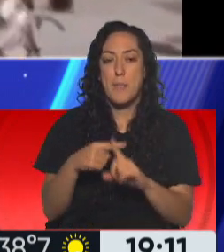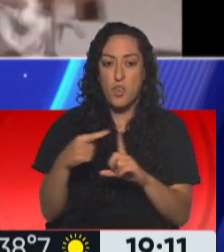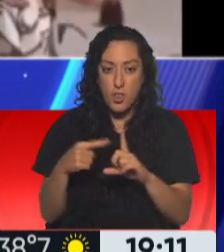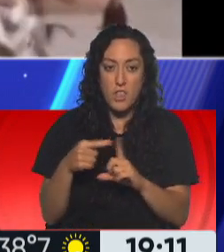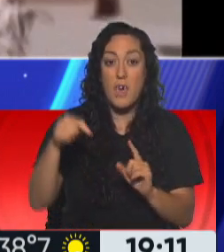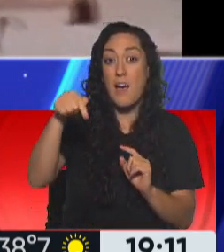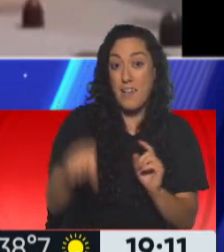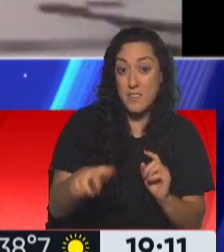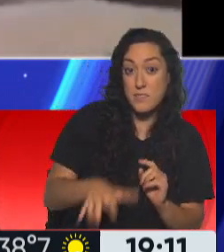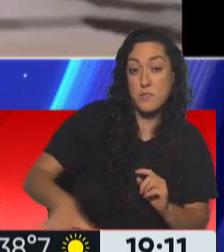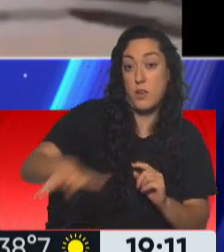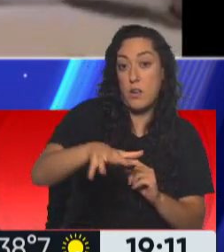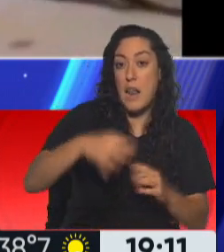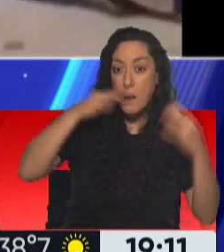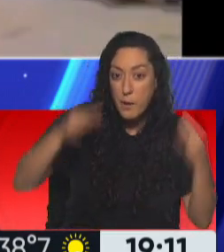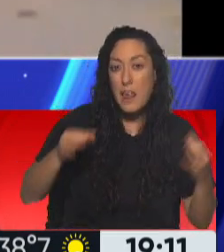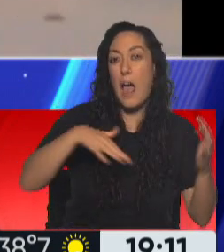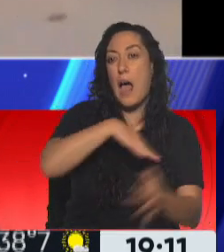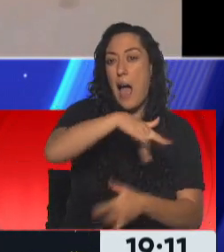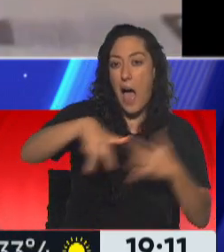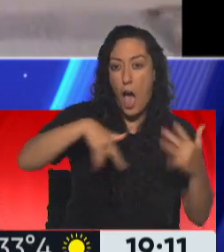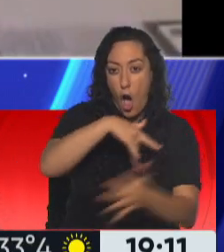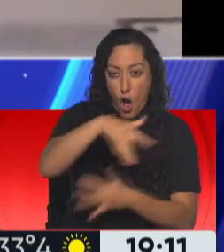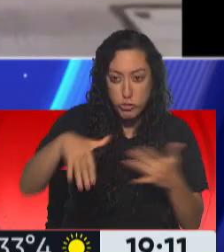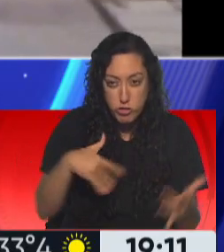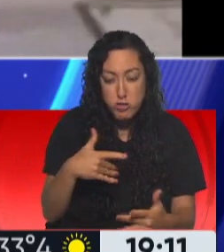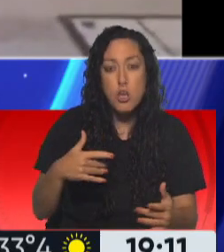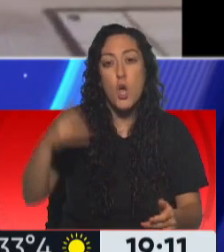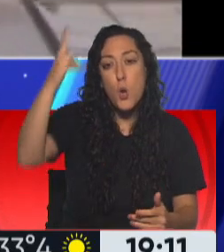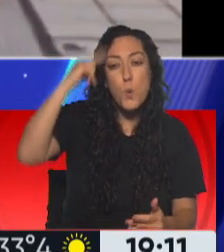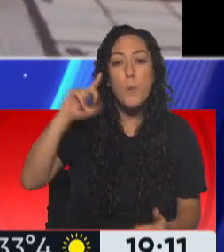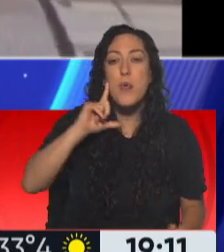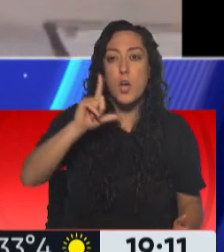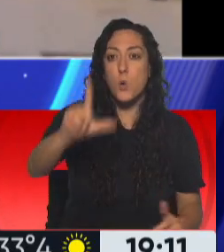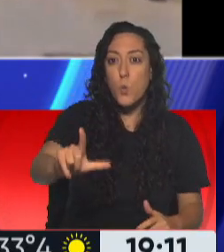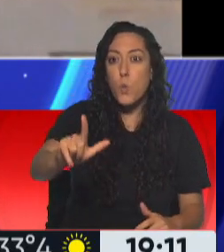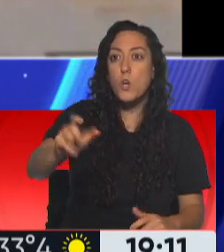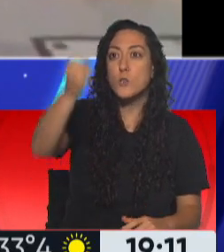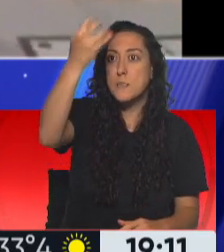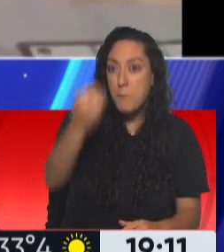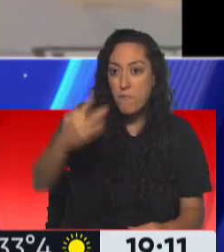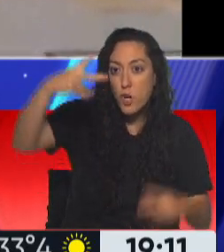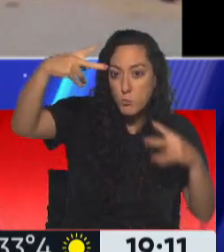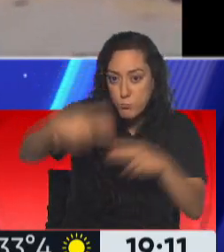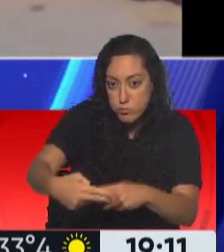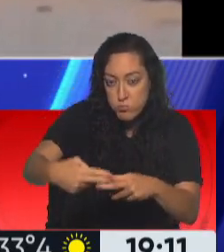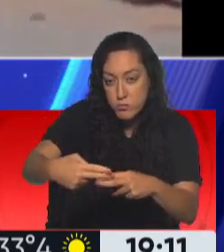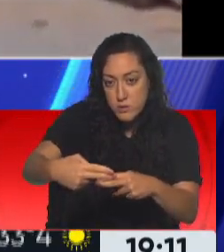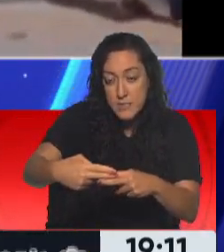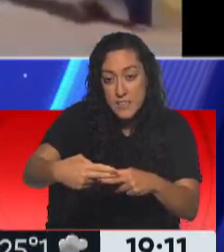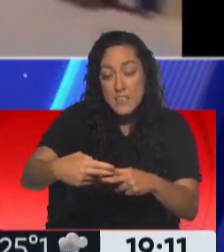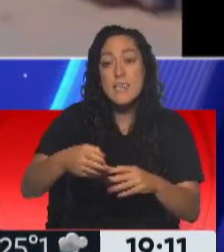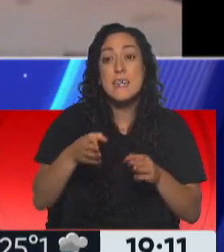esto era realmente un caos, con la avenida 9 de Julio sin semáforos y todas las